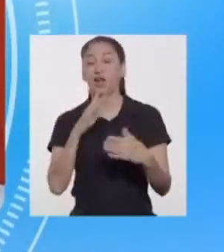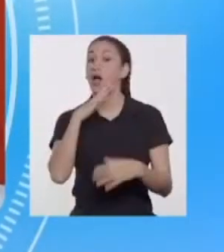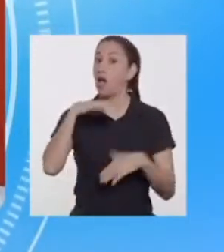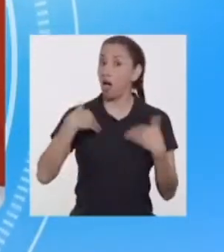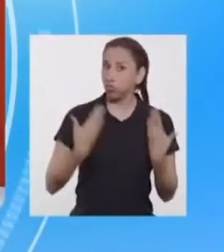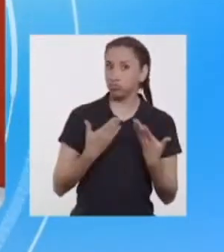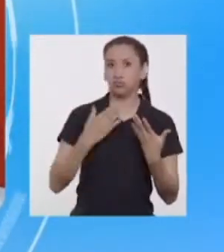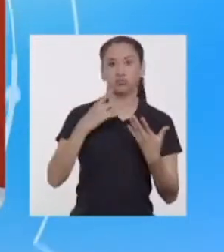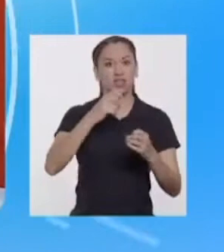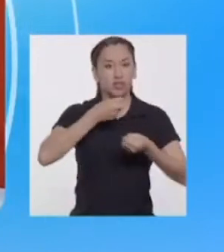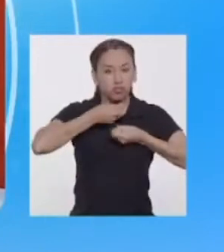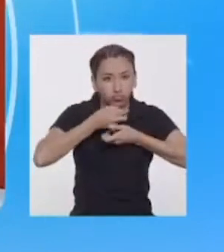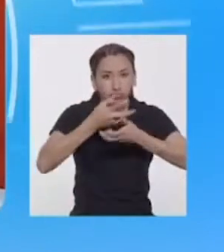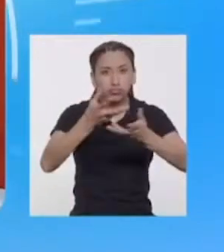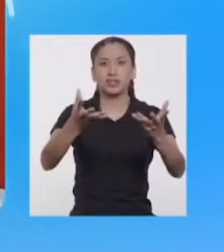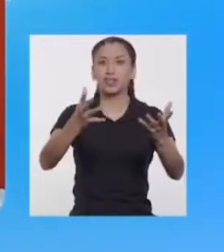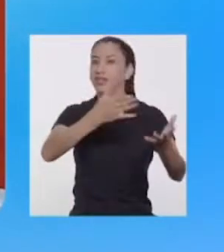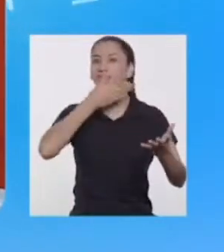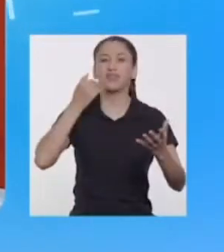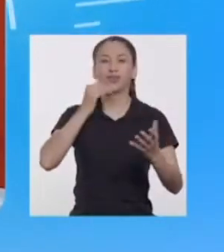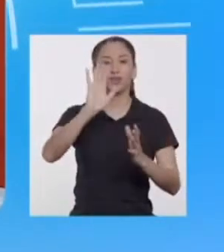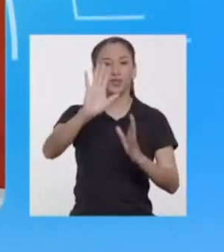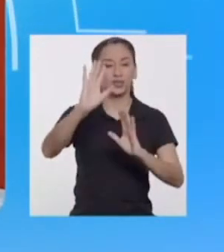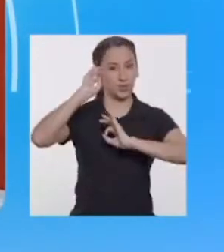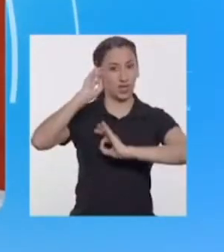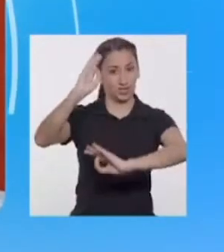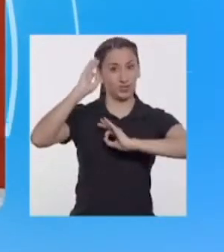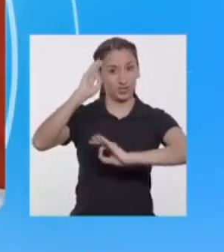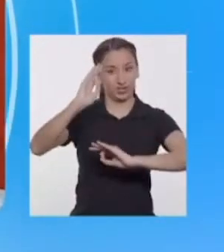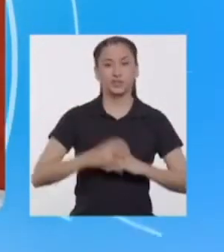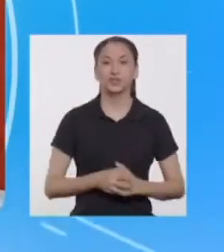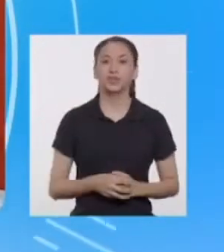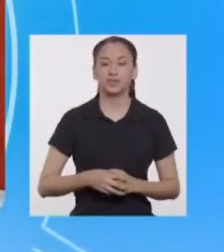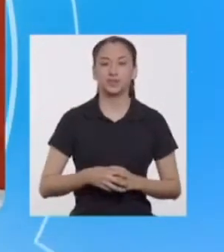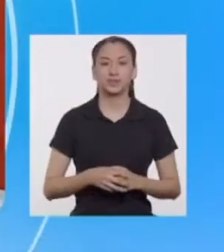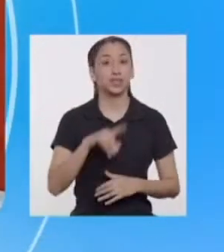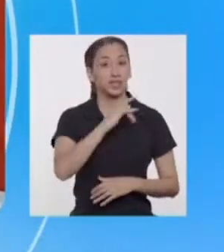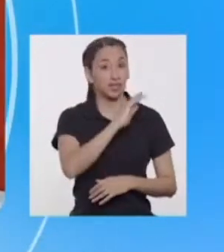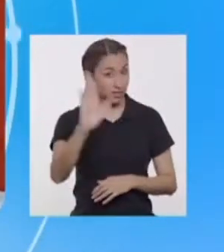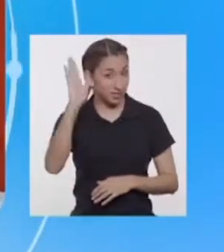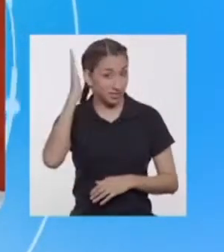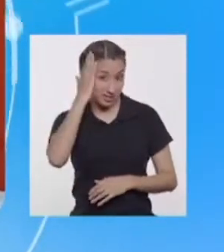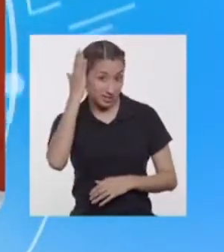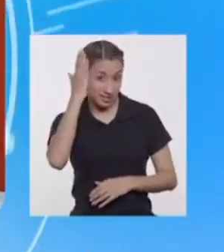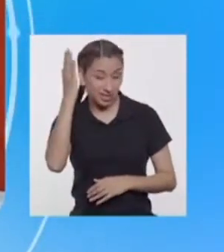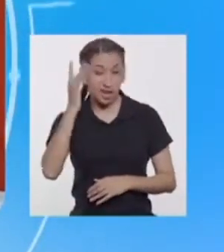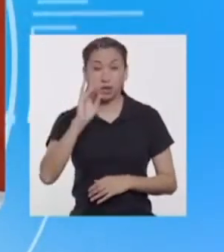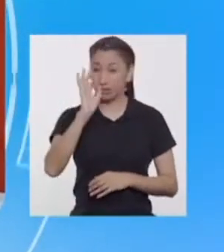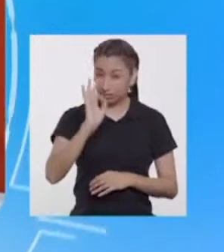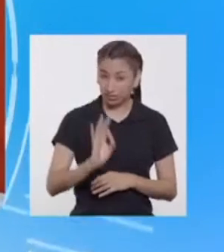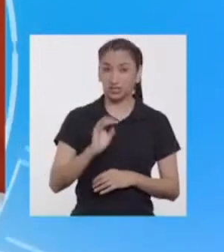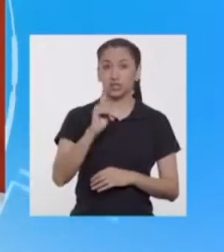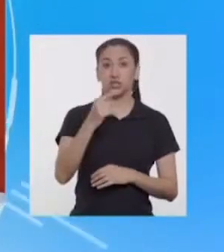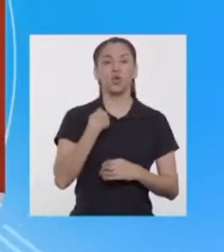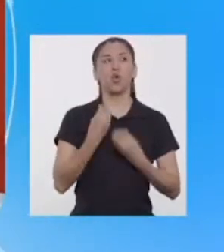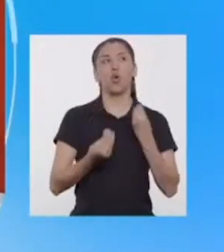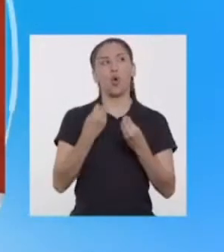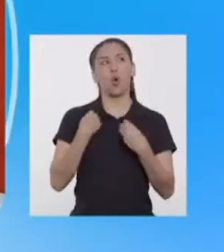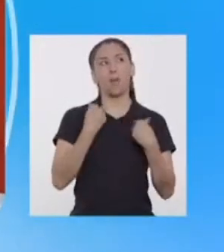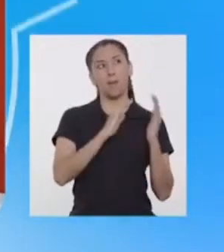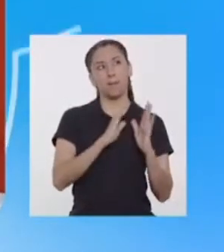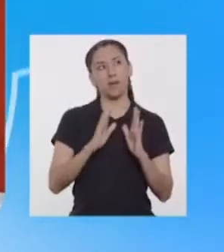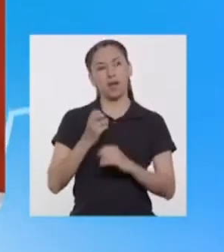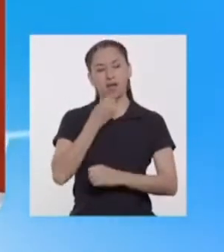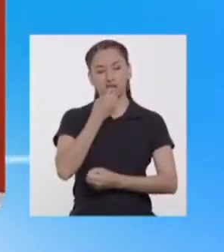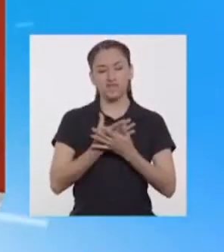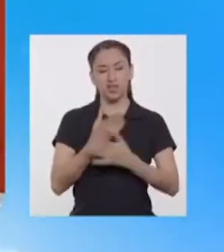Así podrán transmitir mejor el mensaje de su exposición. ¿Saben? Para estar seguro que estamos